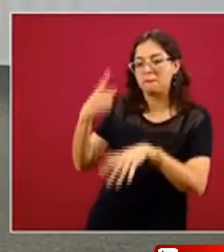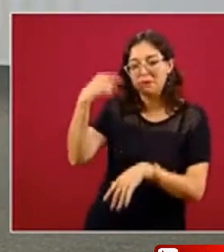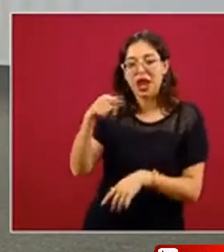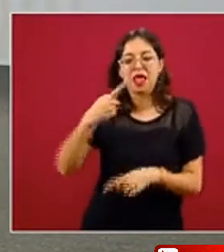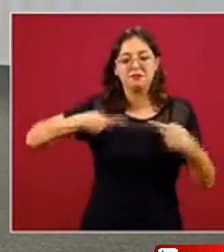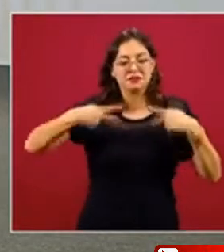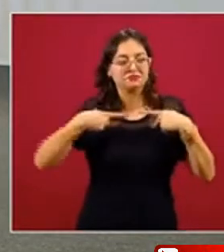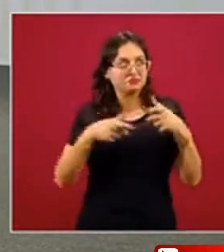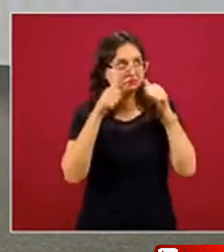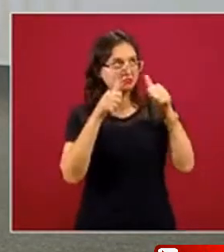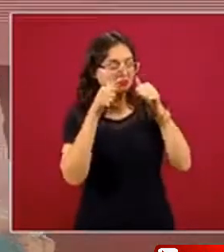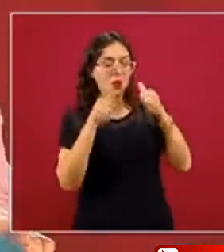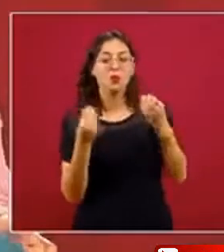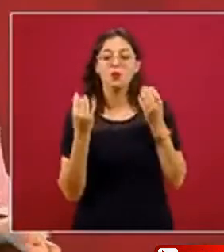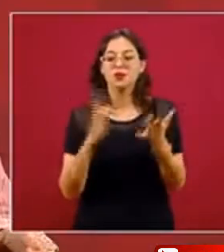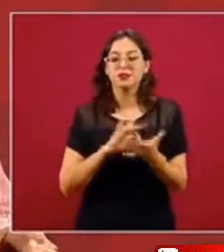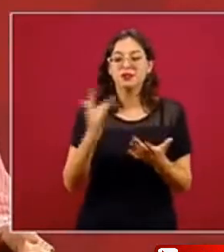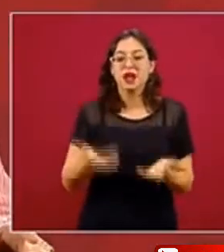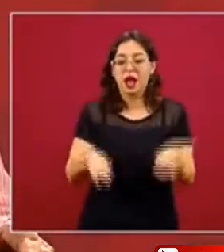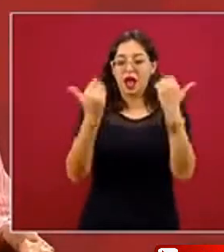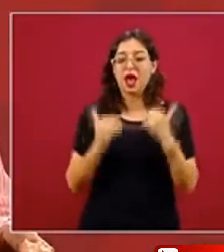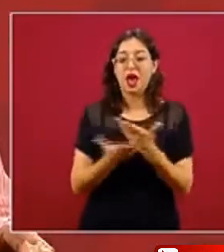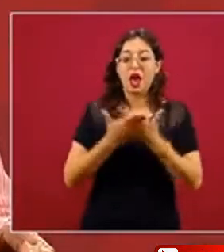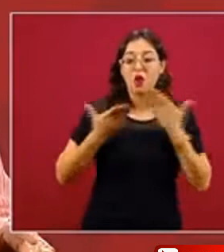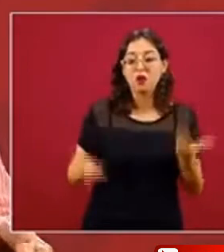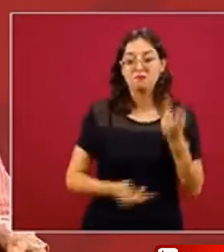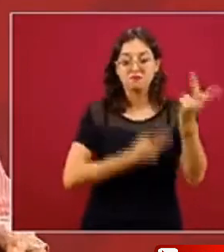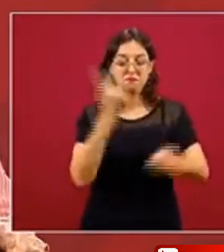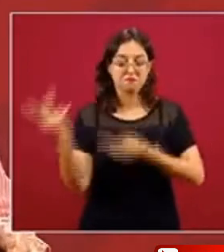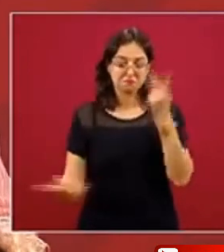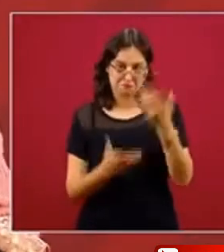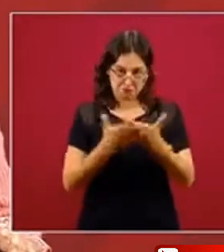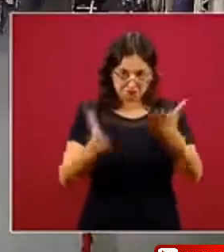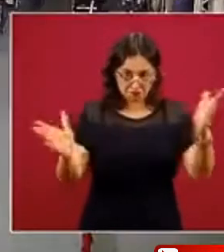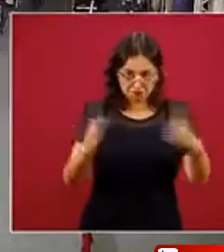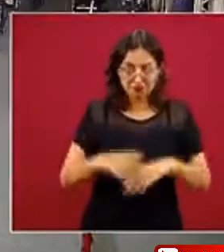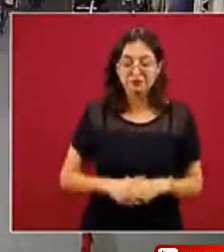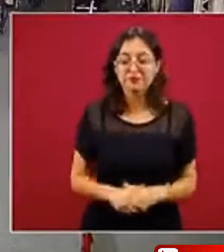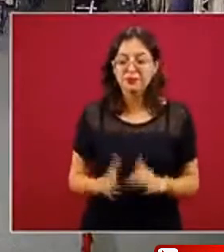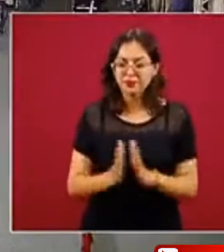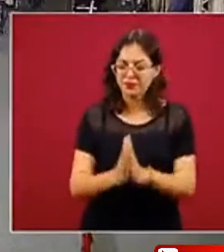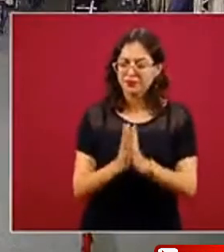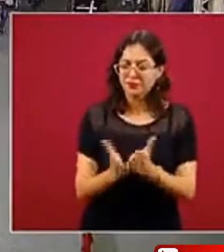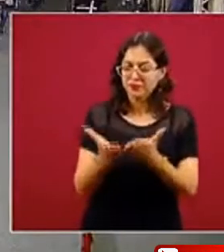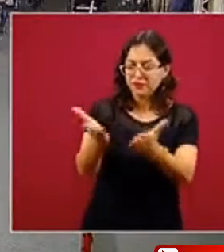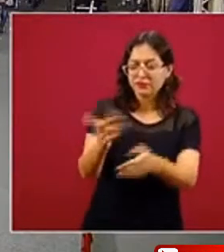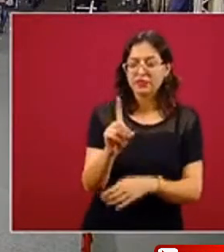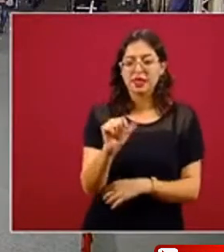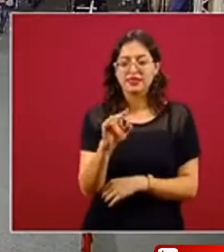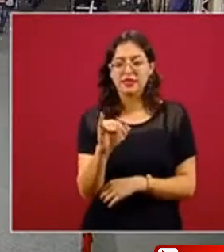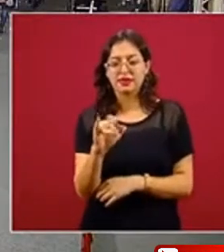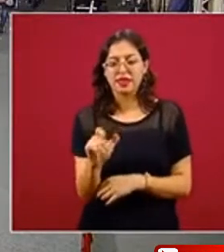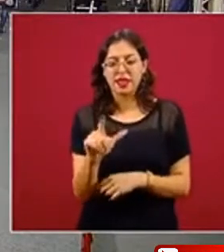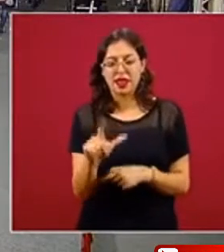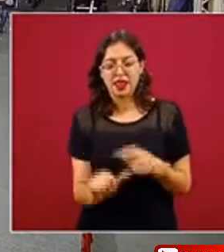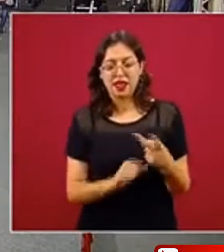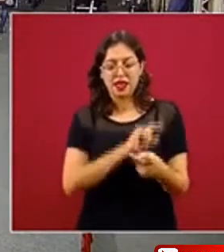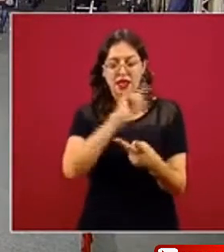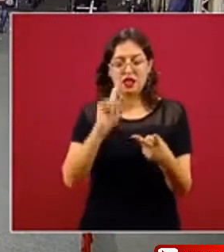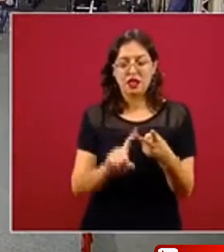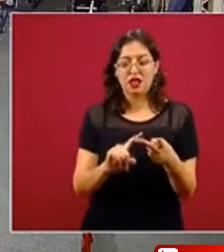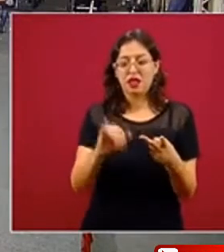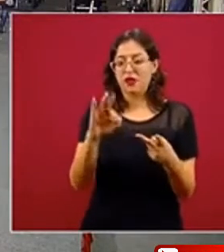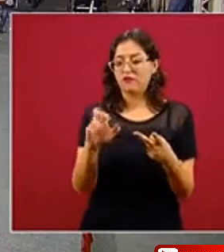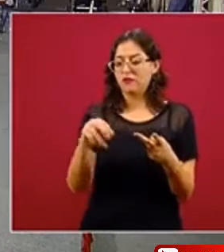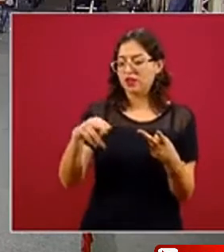población. Muchas gracias. Vamos a abrir a preguntas y respuestas, por favor. Daniela Pastrana y luego nos